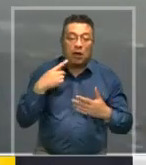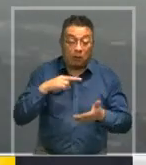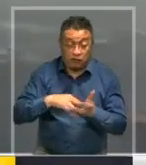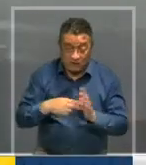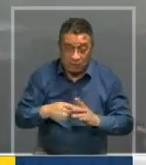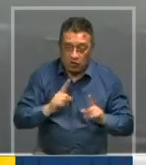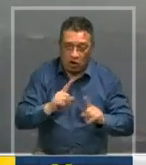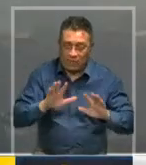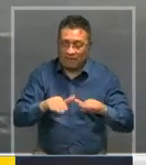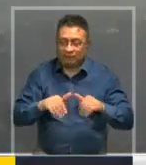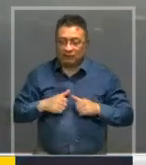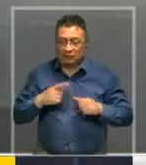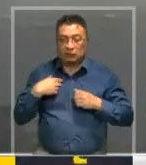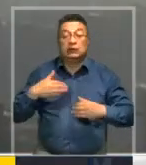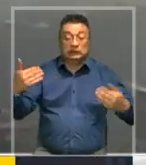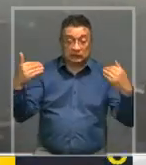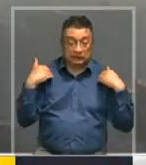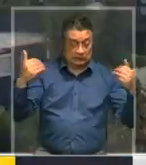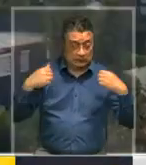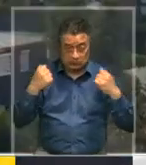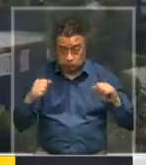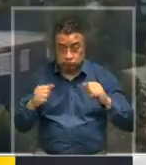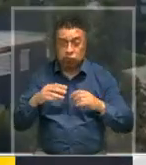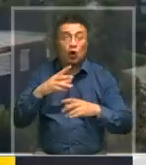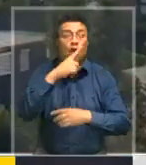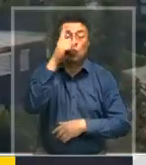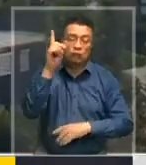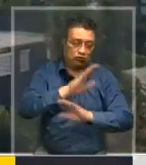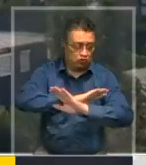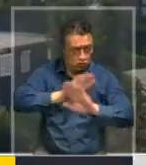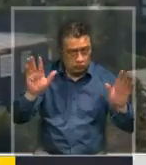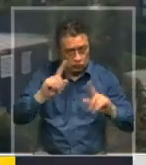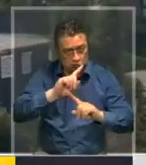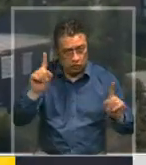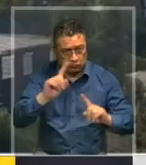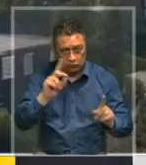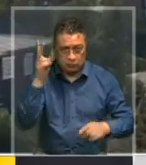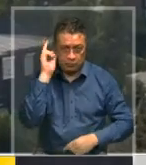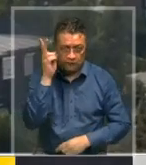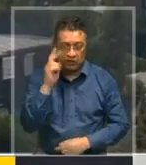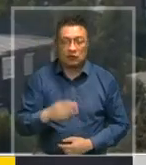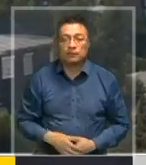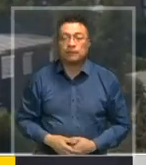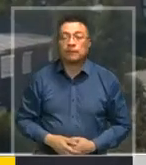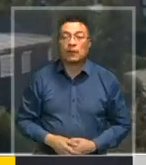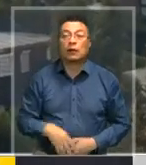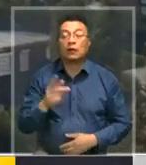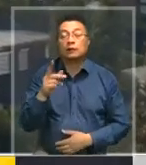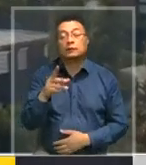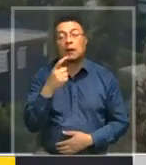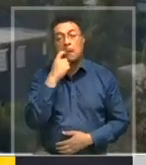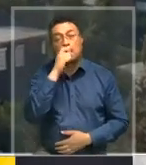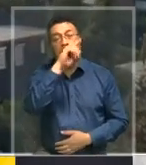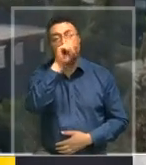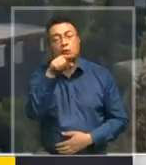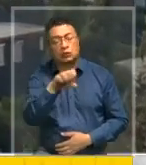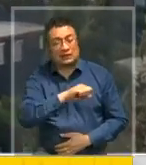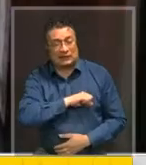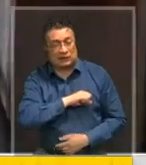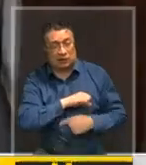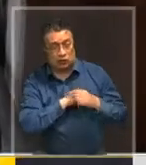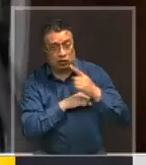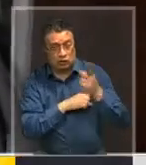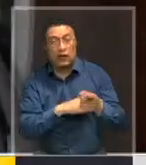Y evidentemente no hacer actividad física donde hay humo. Entiendo que tienen una pregunta en estudio. Sí, bastante completo además